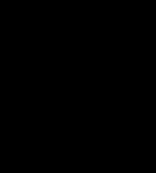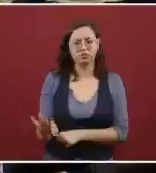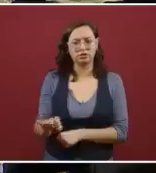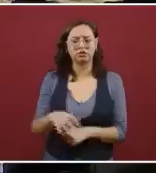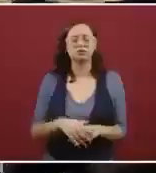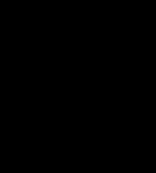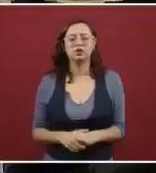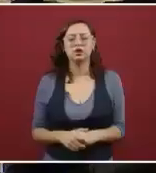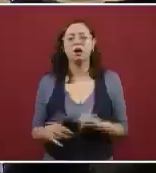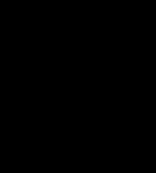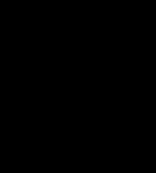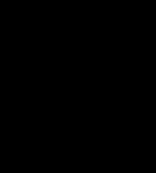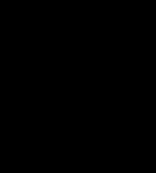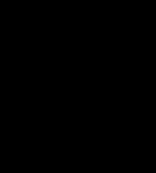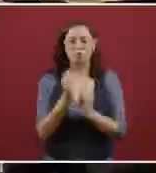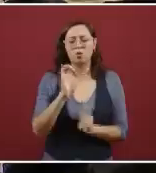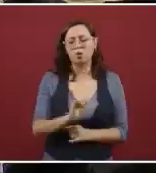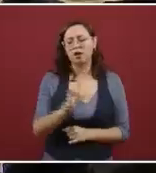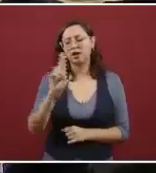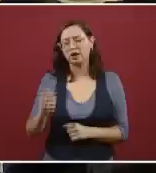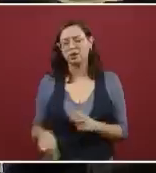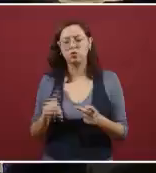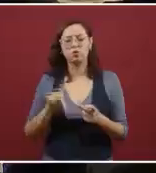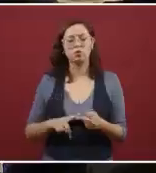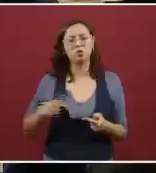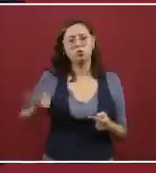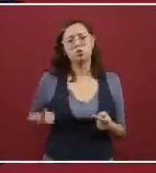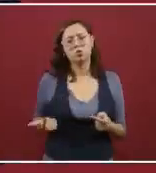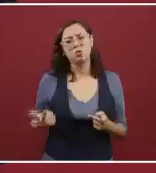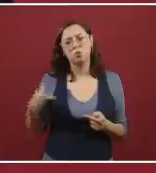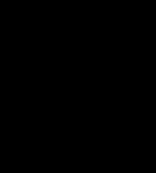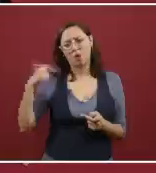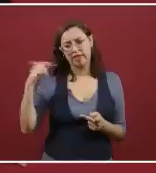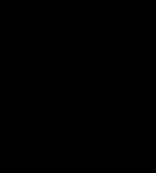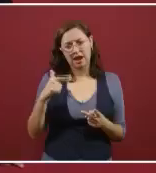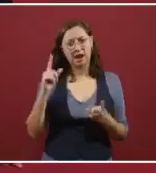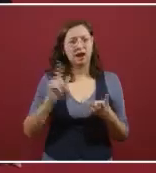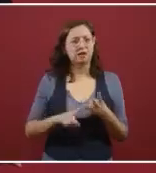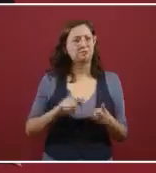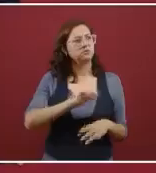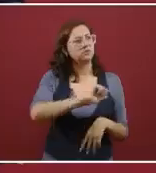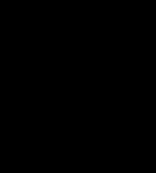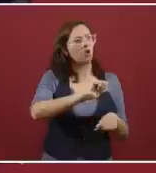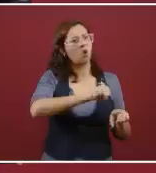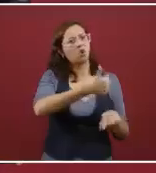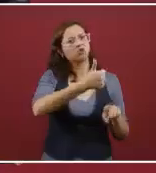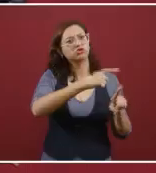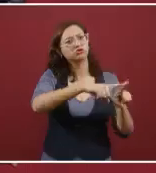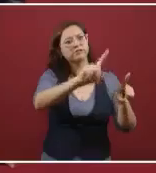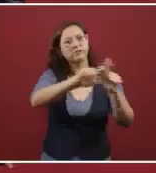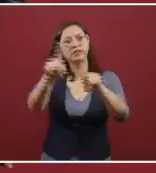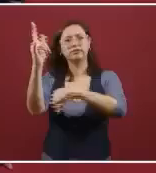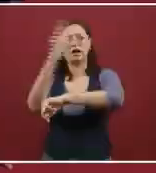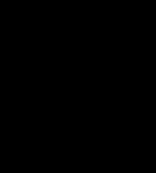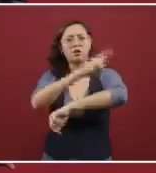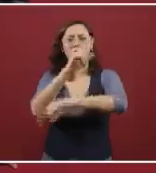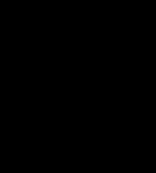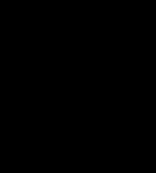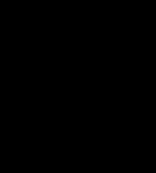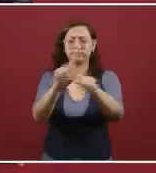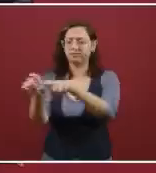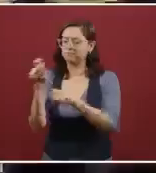mismo para el caso de Cancún y de los demás aeropuertos del país, con excepción